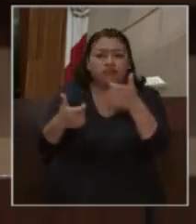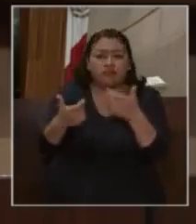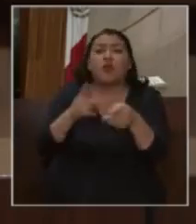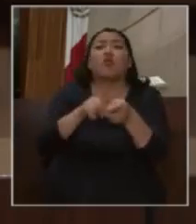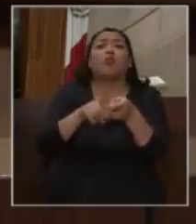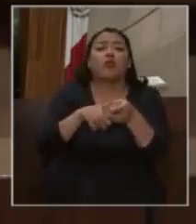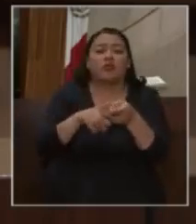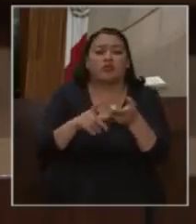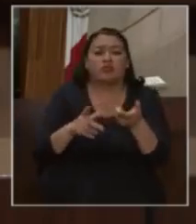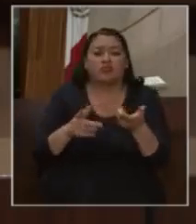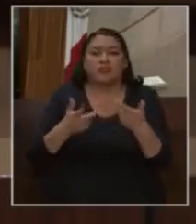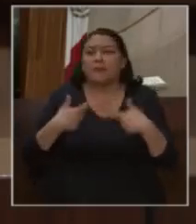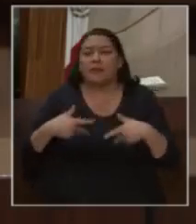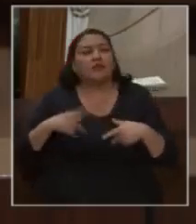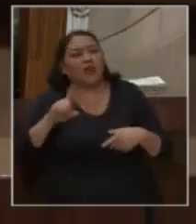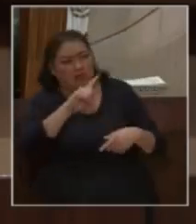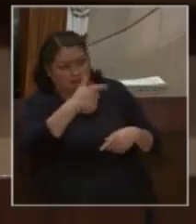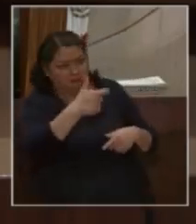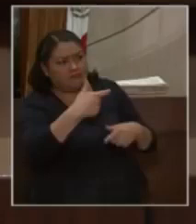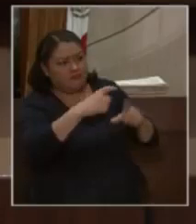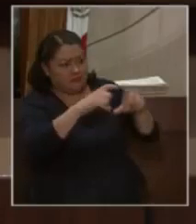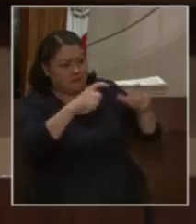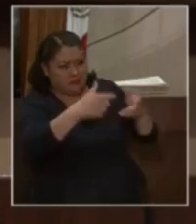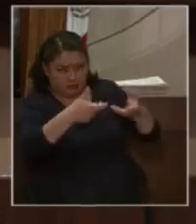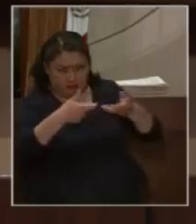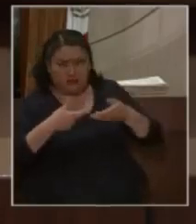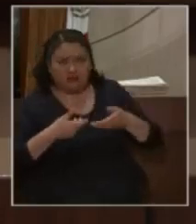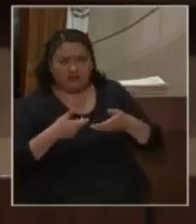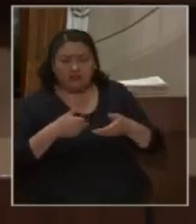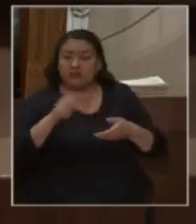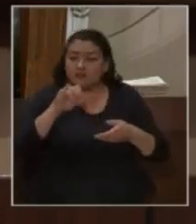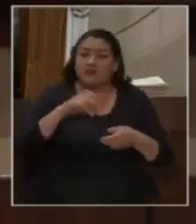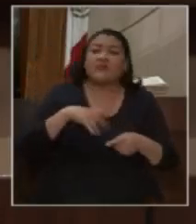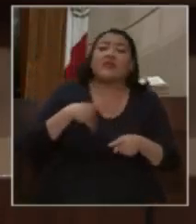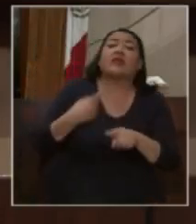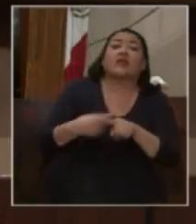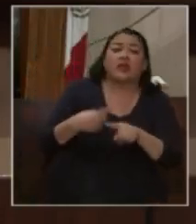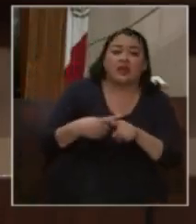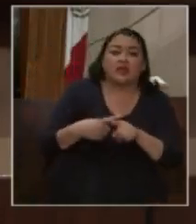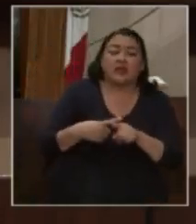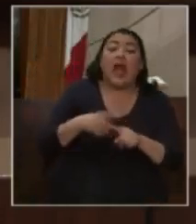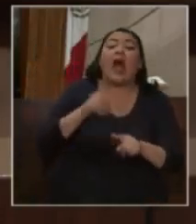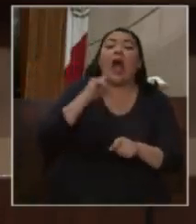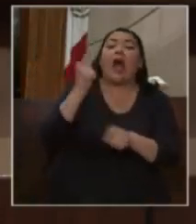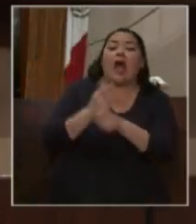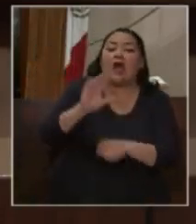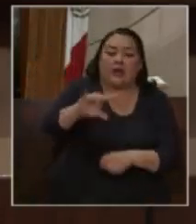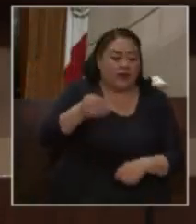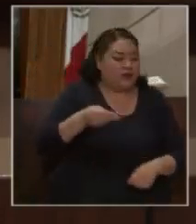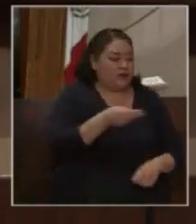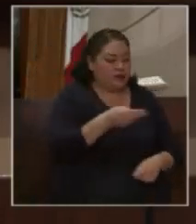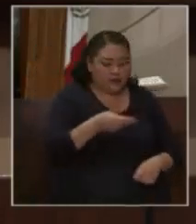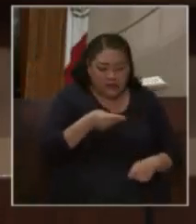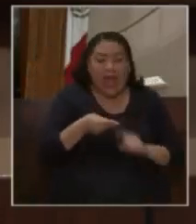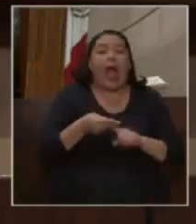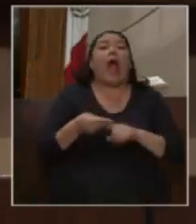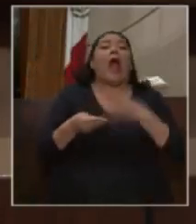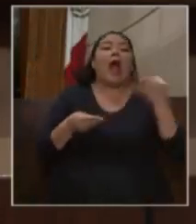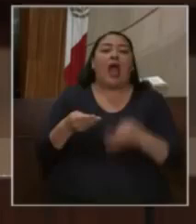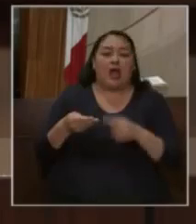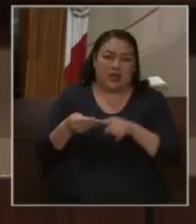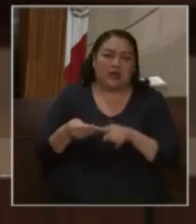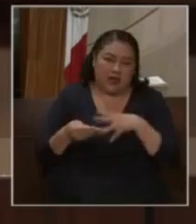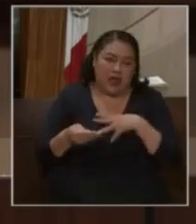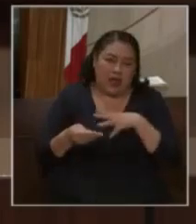personas que cobraron los cheques de caja, si no se apreció objetiva y al menos